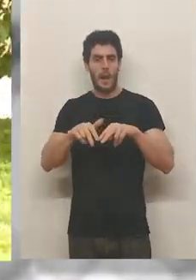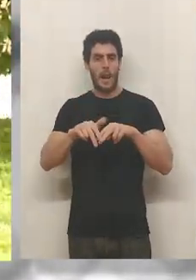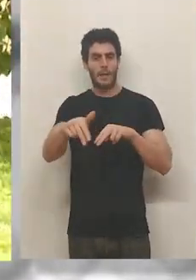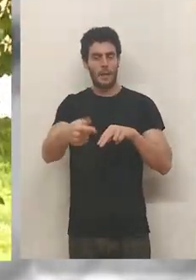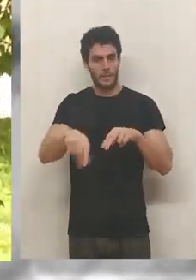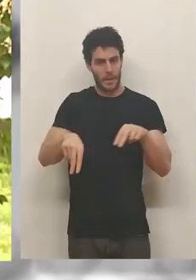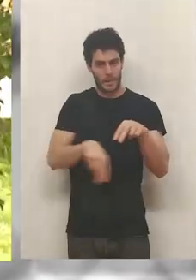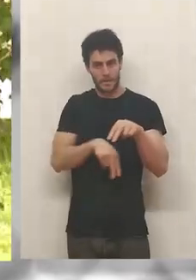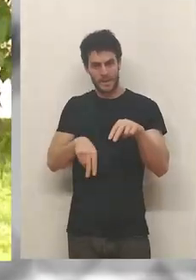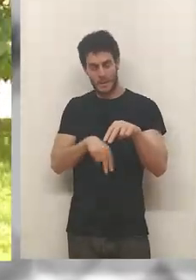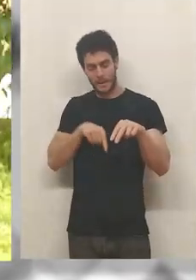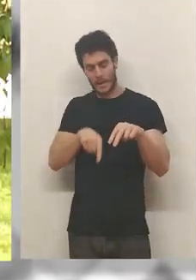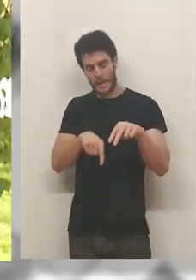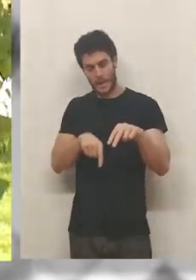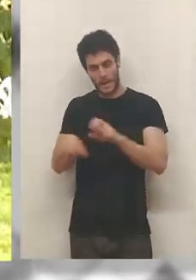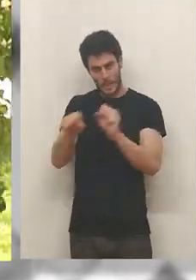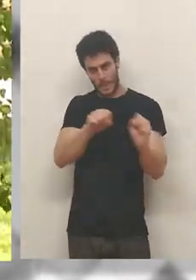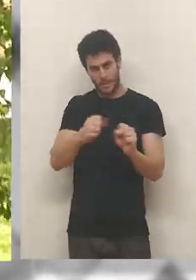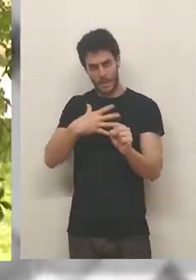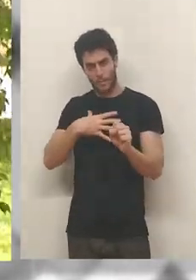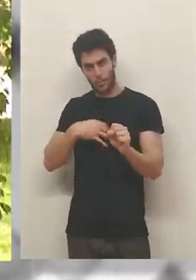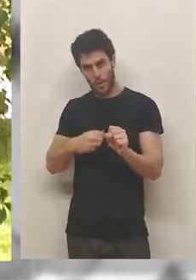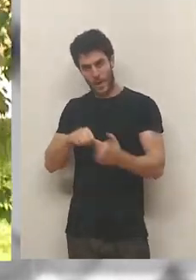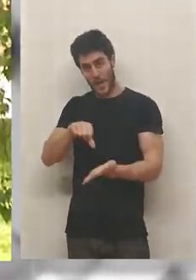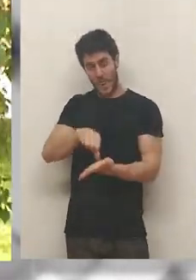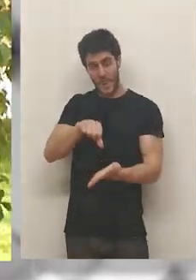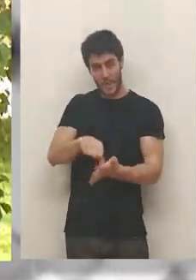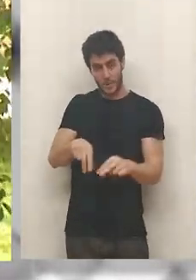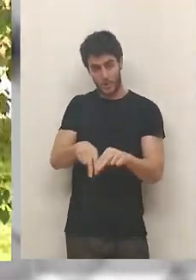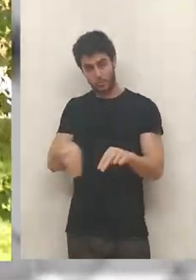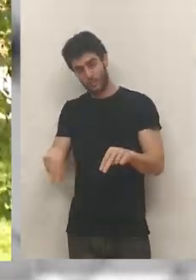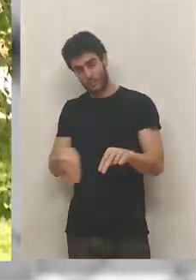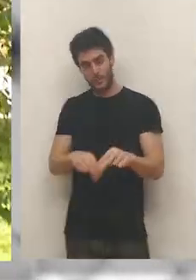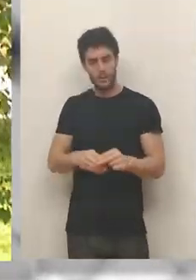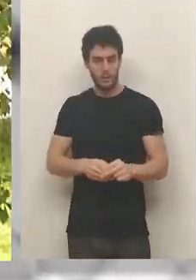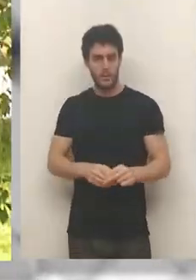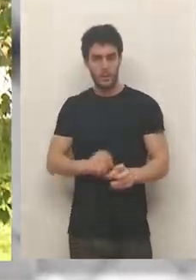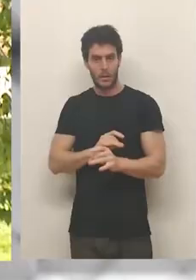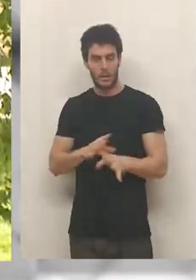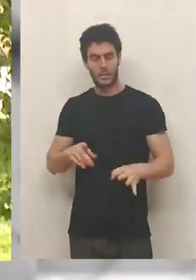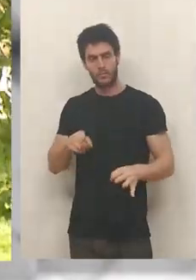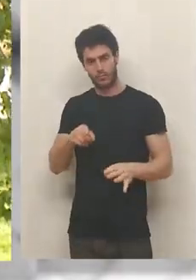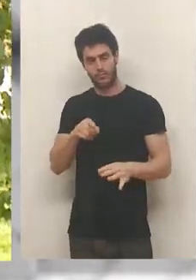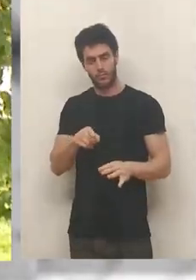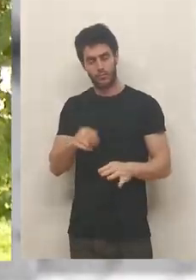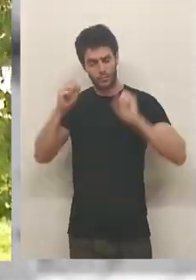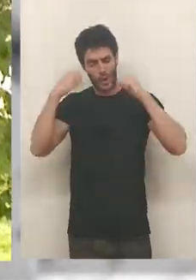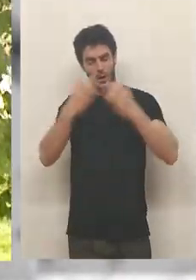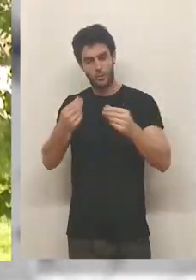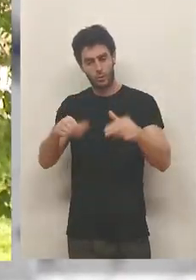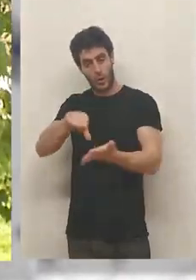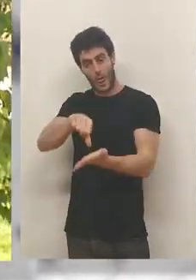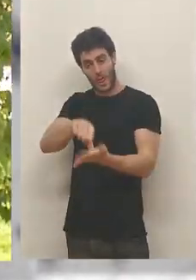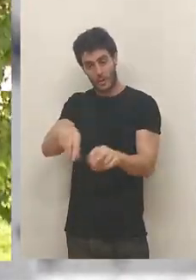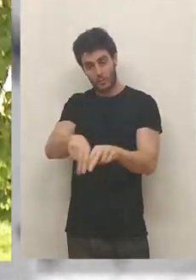ya no solo para el ataque, sino defensivamente, donde te puede defender en el dos, en el centro, ya lo estamos poniendo en el centro en muchos entrenamientos, en